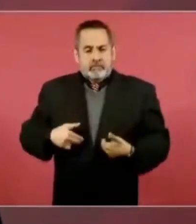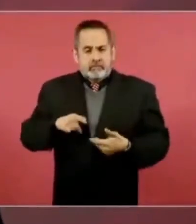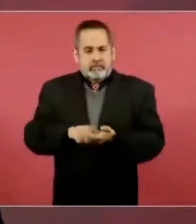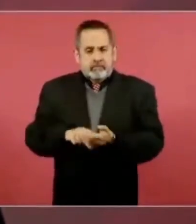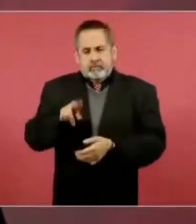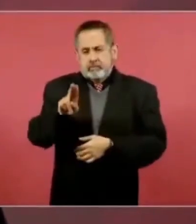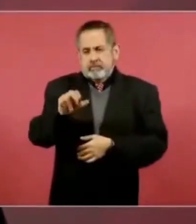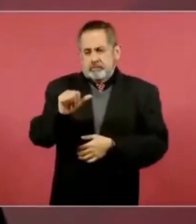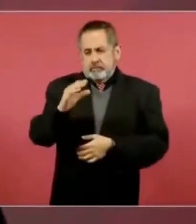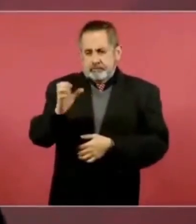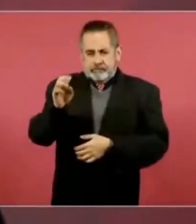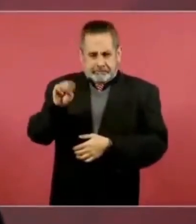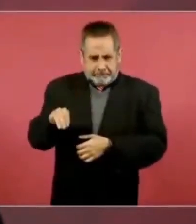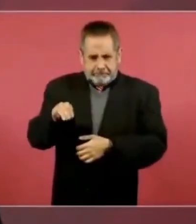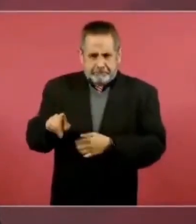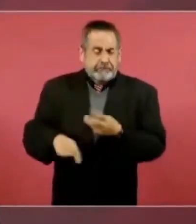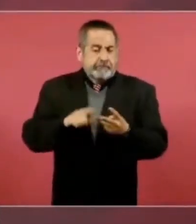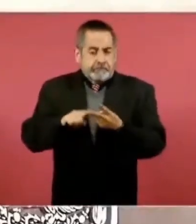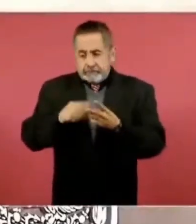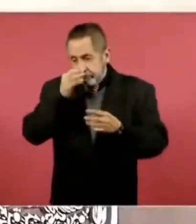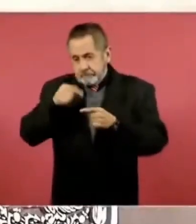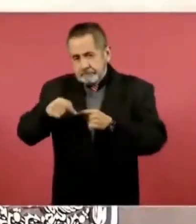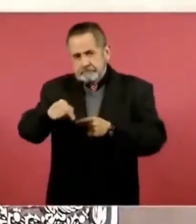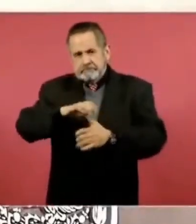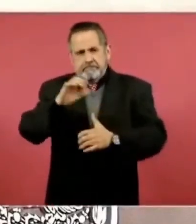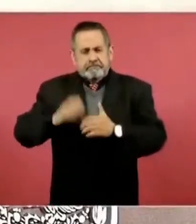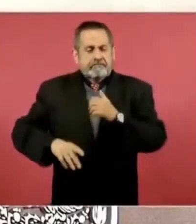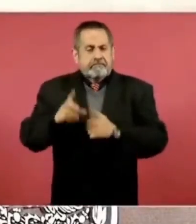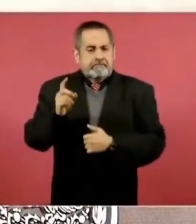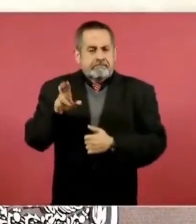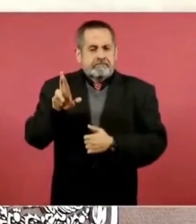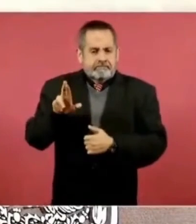UACM y estoy terminando el doctorado.